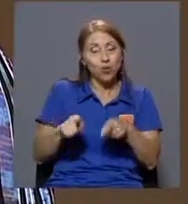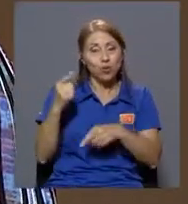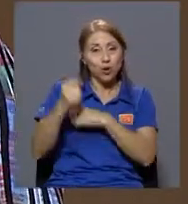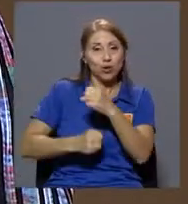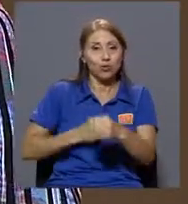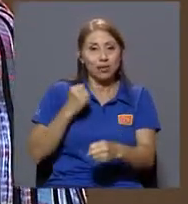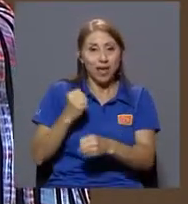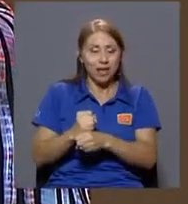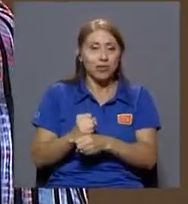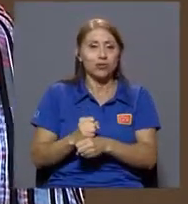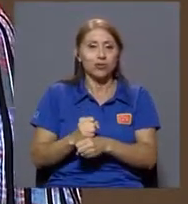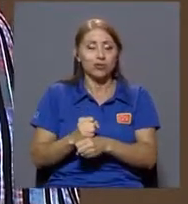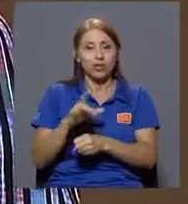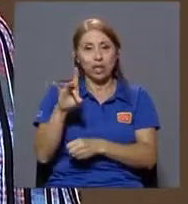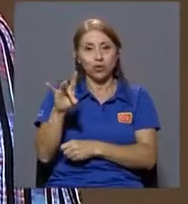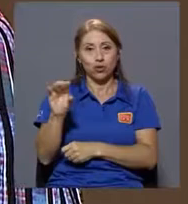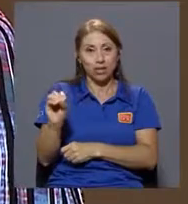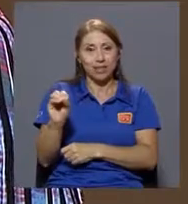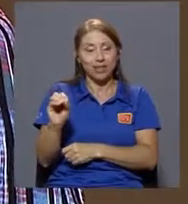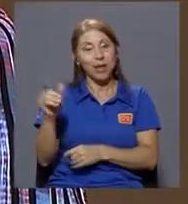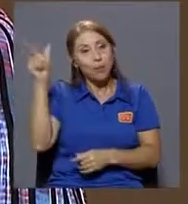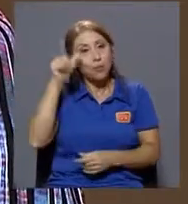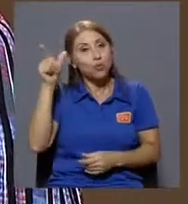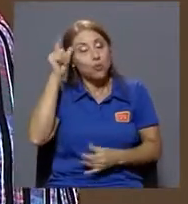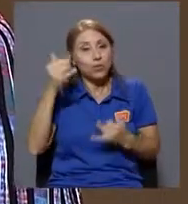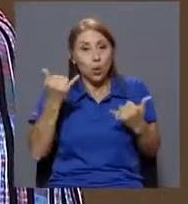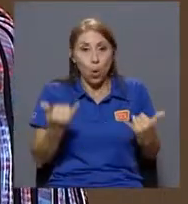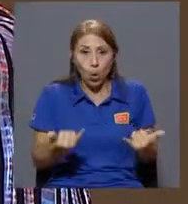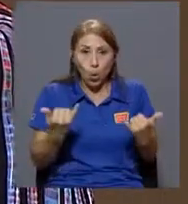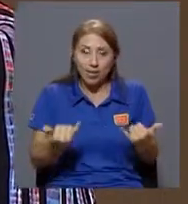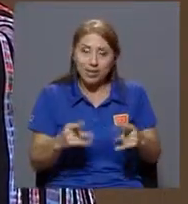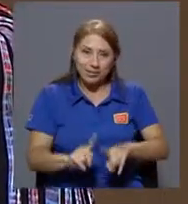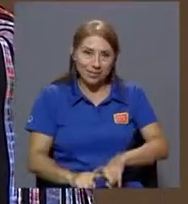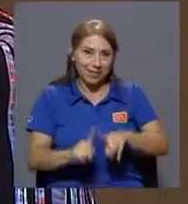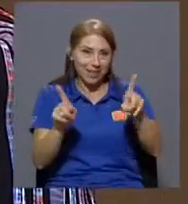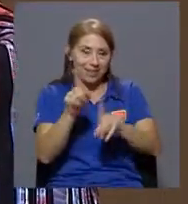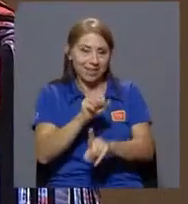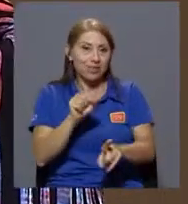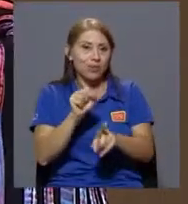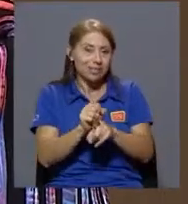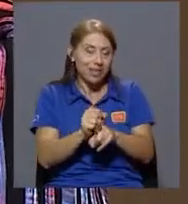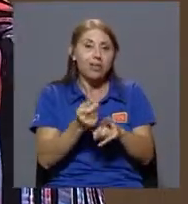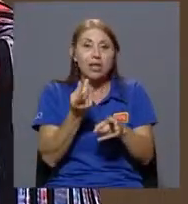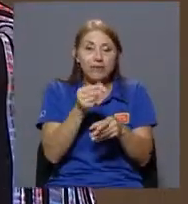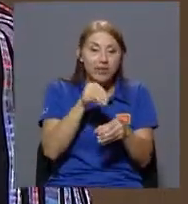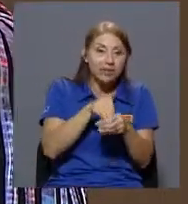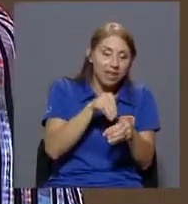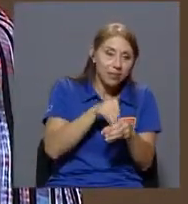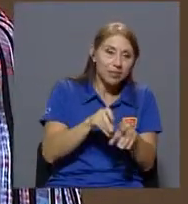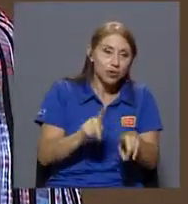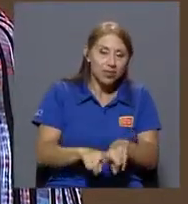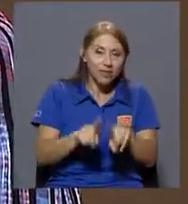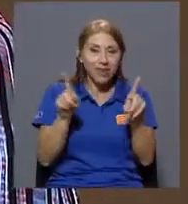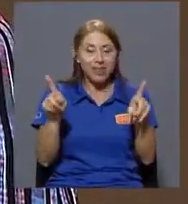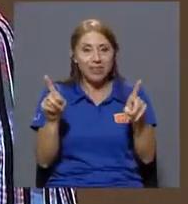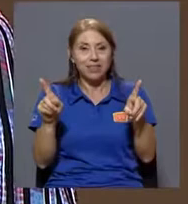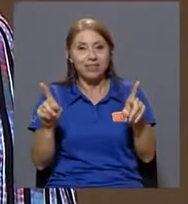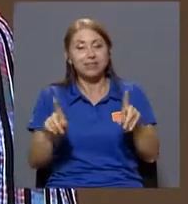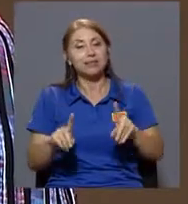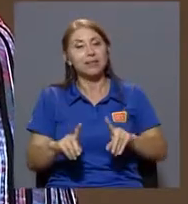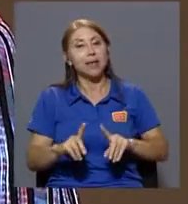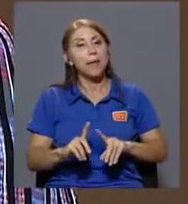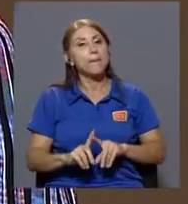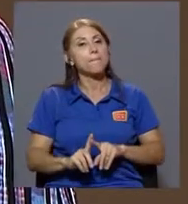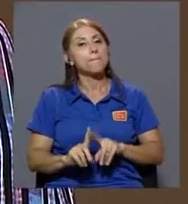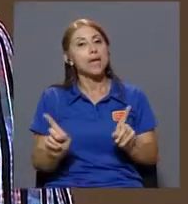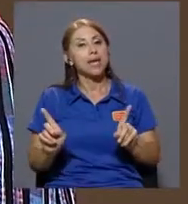en la década de los 80. Por supuesto, hoy el instrumental es diferente, las reservas son diferentes, pero